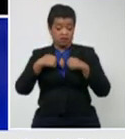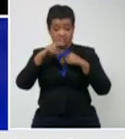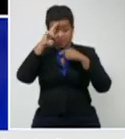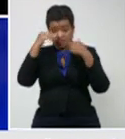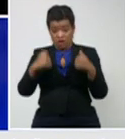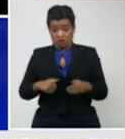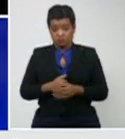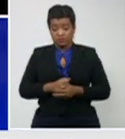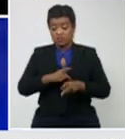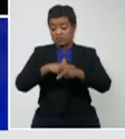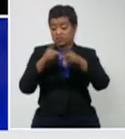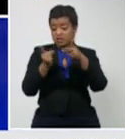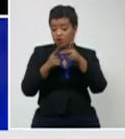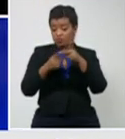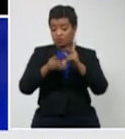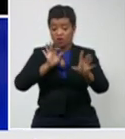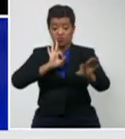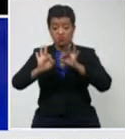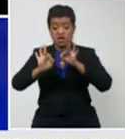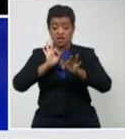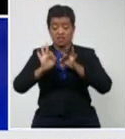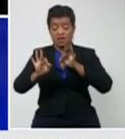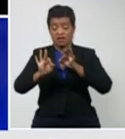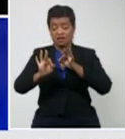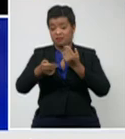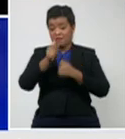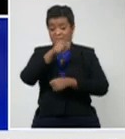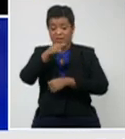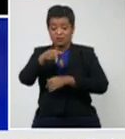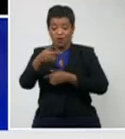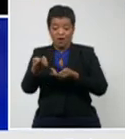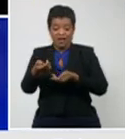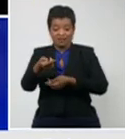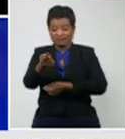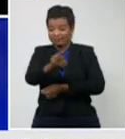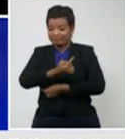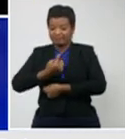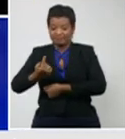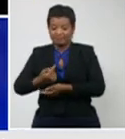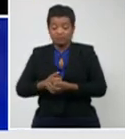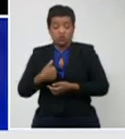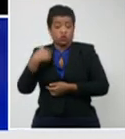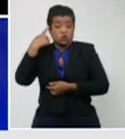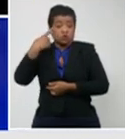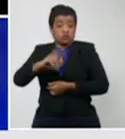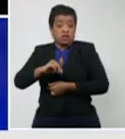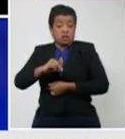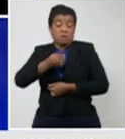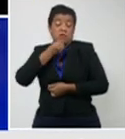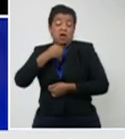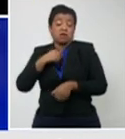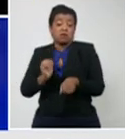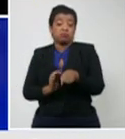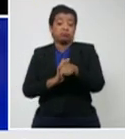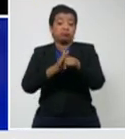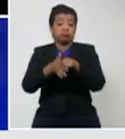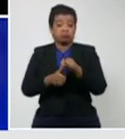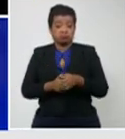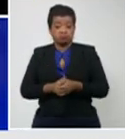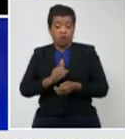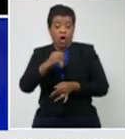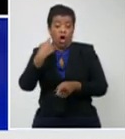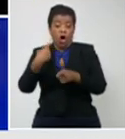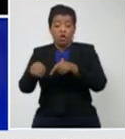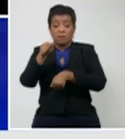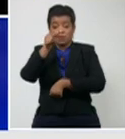proteger a los demás, porque no sé si yo estoy contaminado, ni si los demás están contaminados.